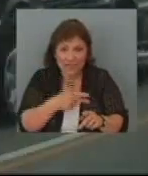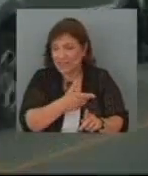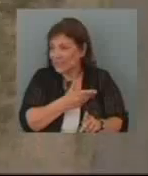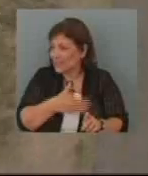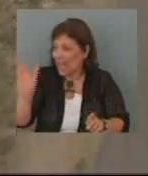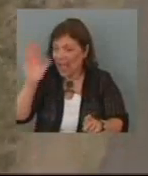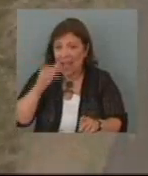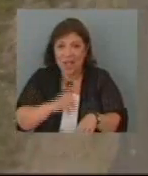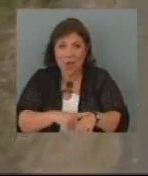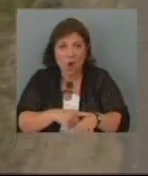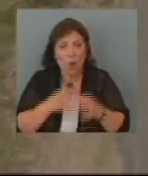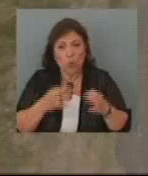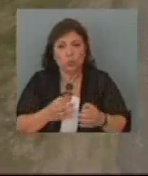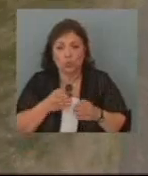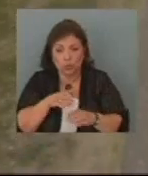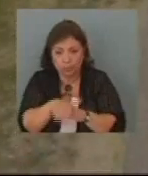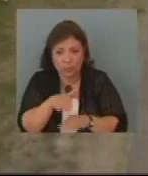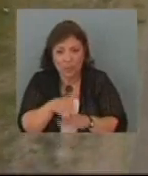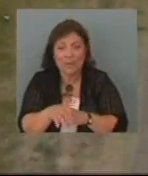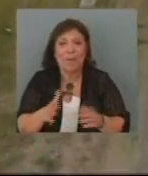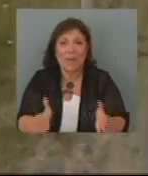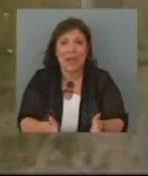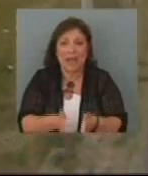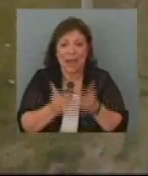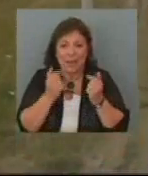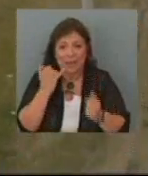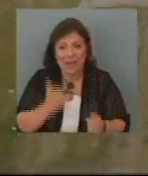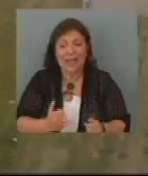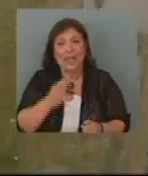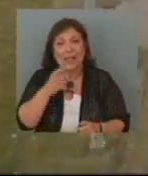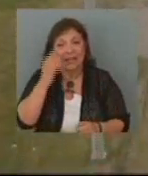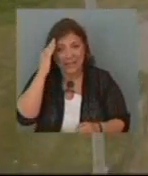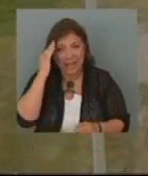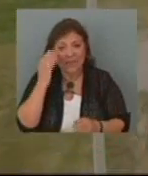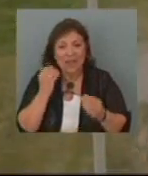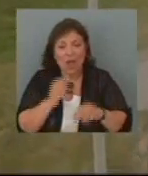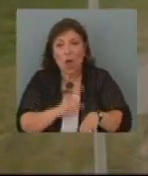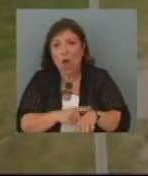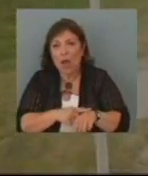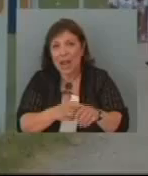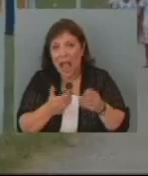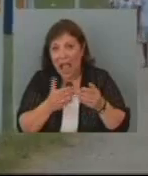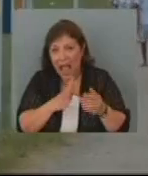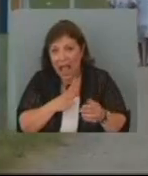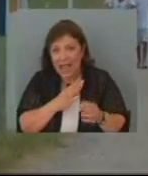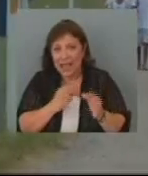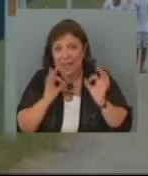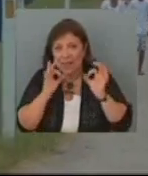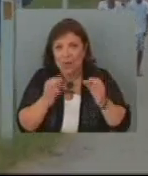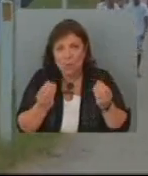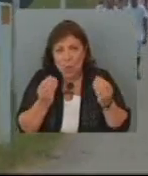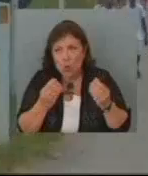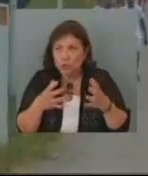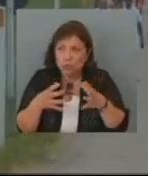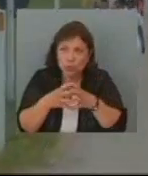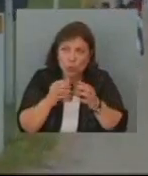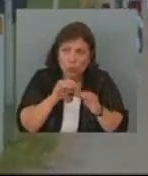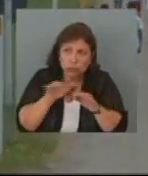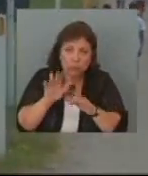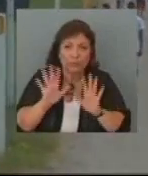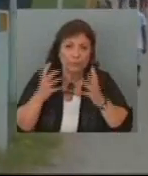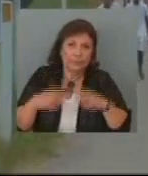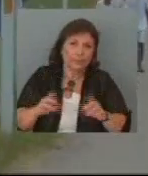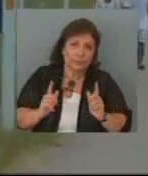tarea y distribuyendo el flujo de vehículos. De esa forma podrá saber de antemano los horarios que se encuentran sobrecargados en la frontera.